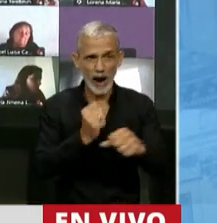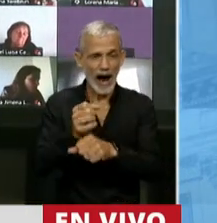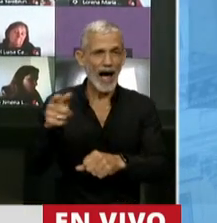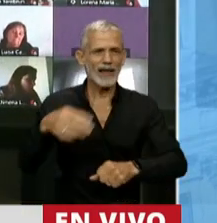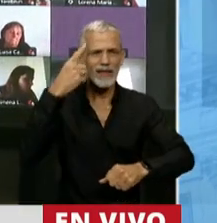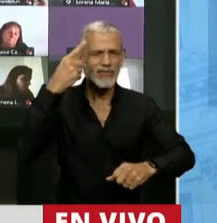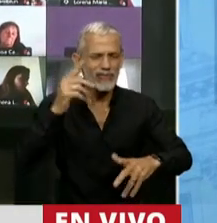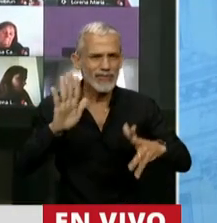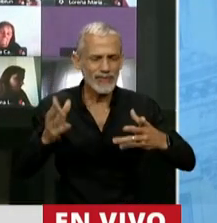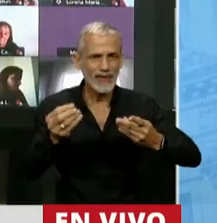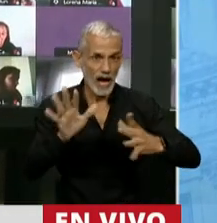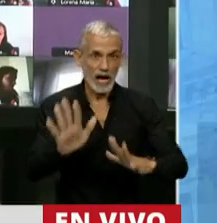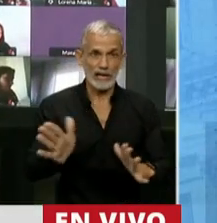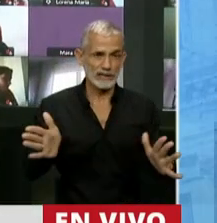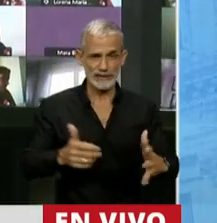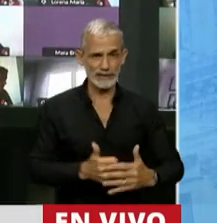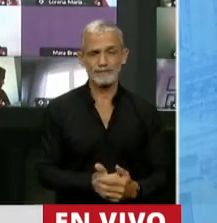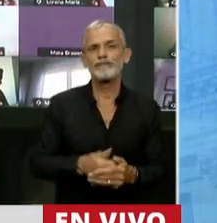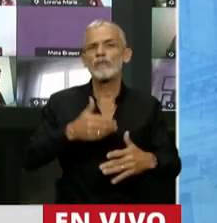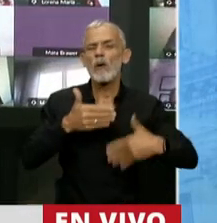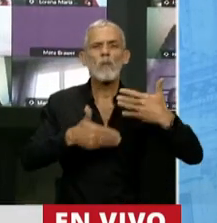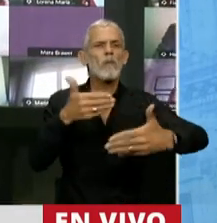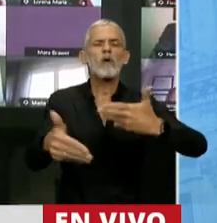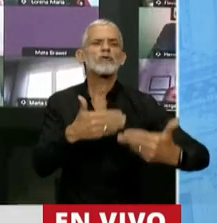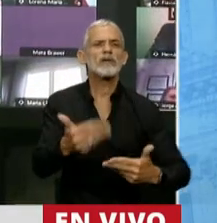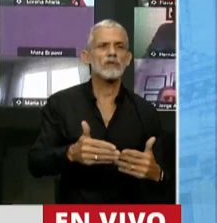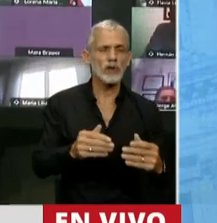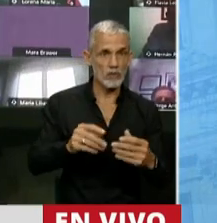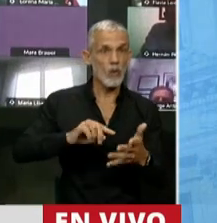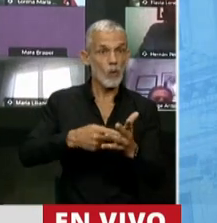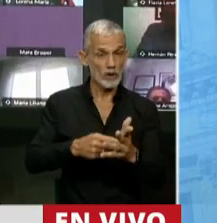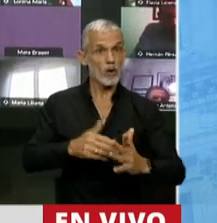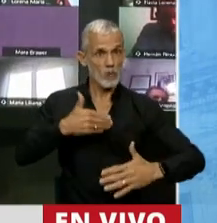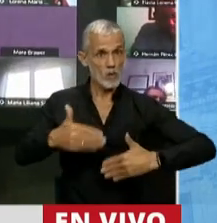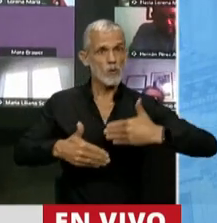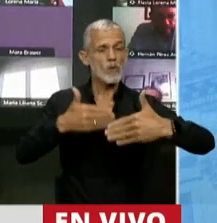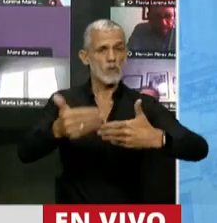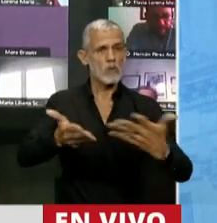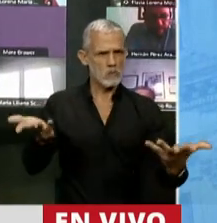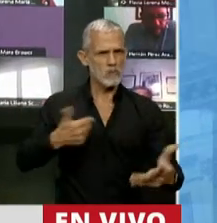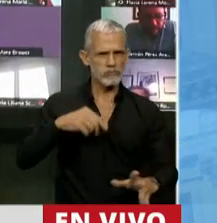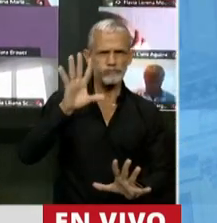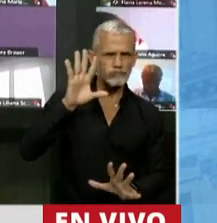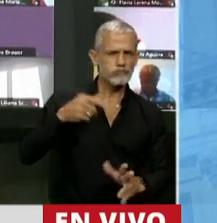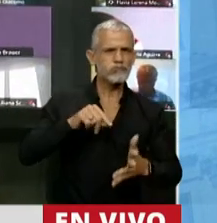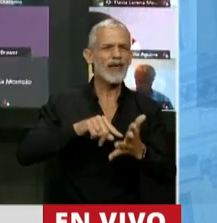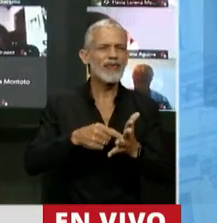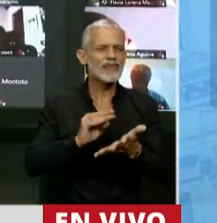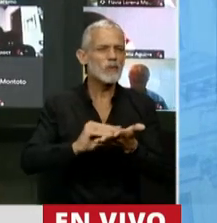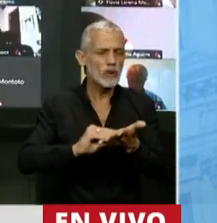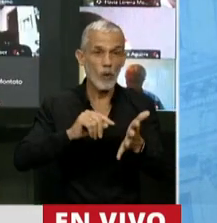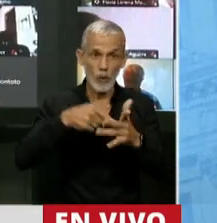una idea, con un proceso de crecimiento en la Ciudad de Buenos Aires. Escuchaba a diputados de la Ciudad de Buenos Aires